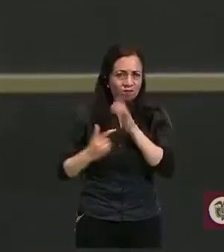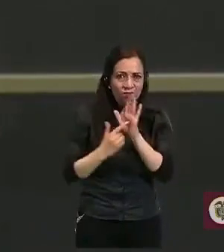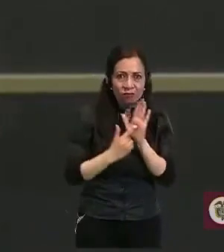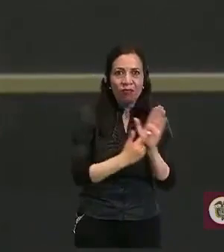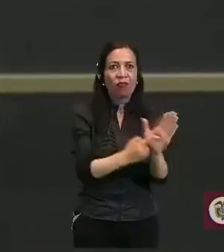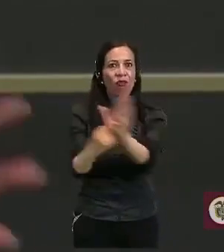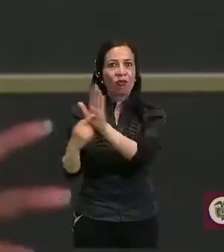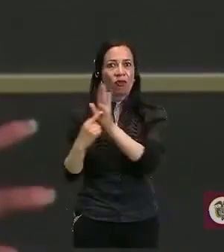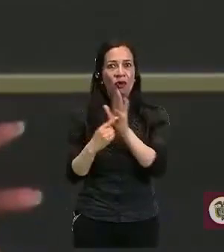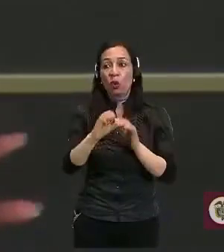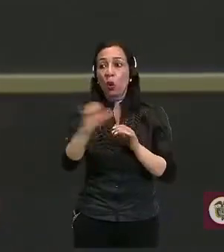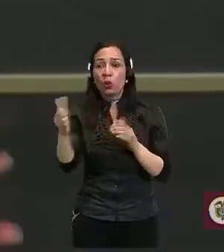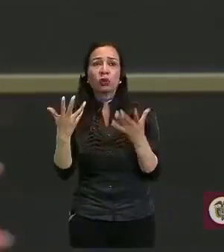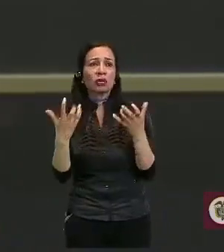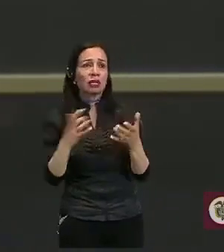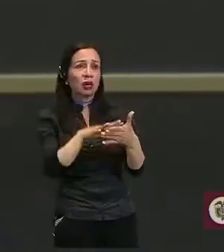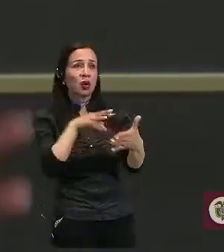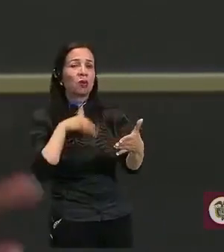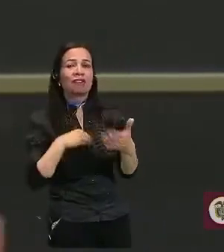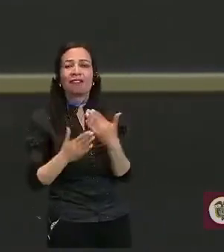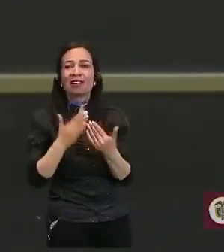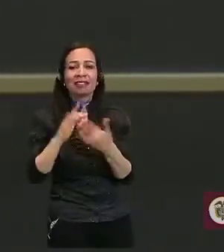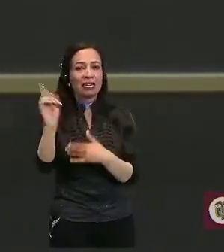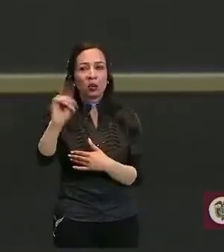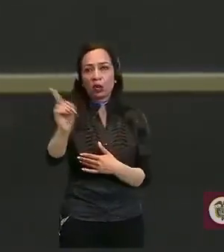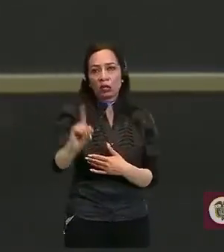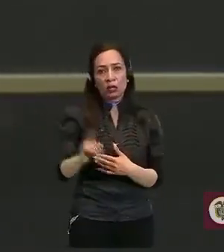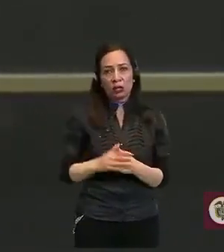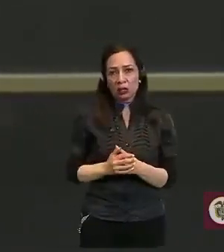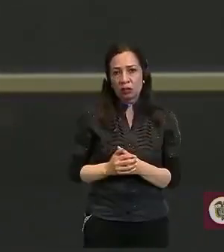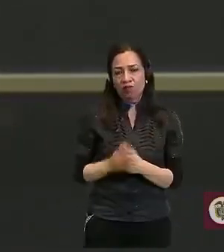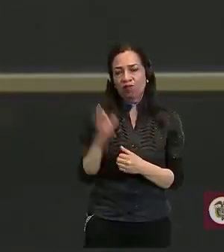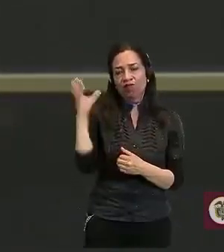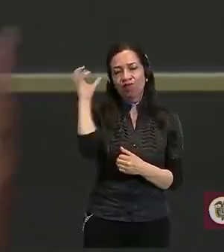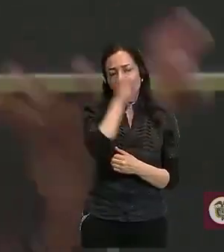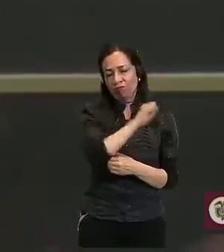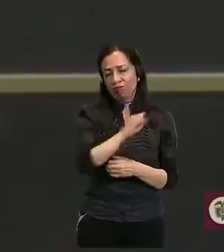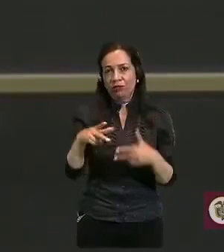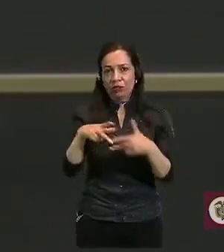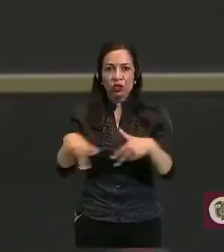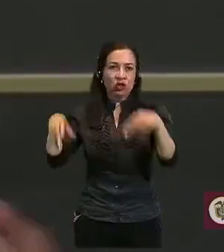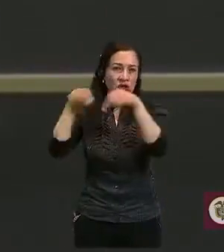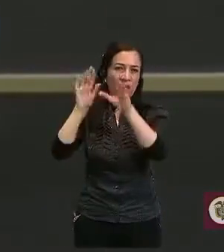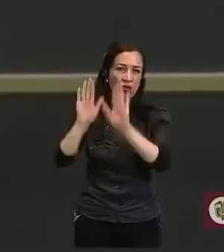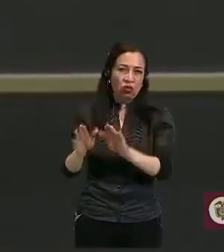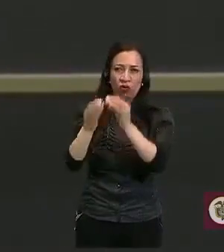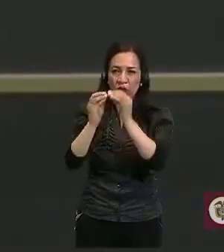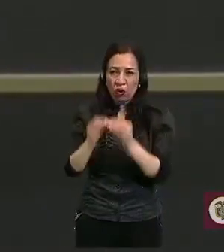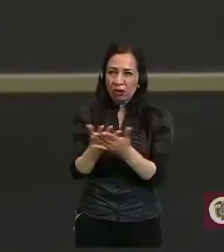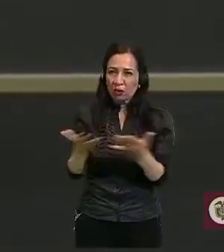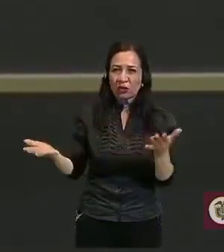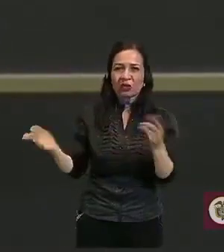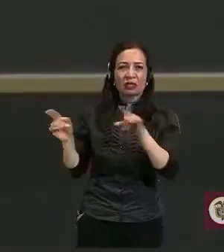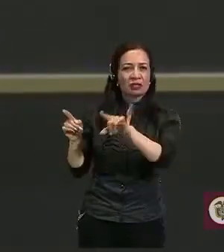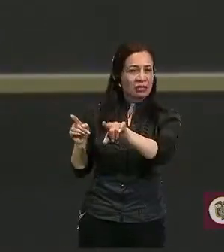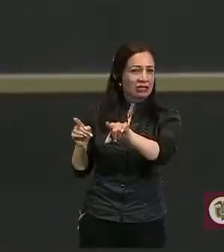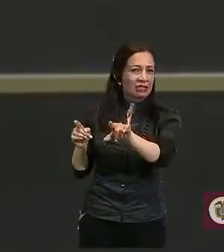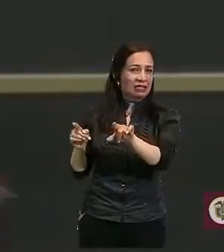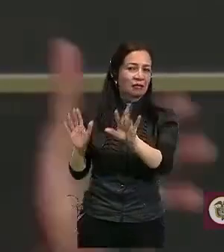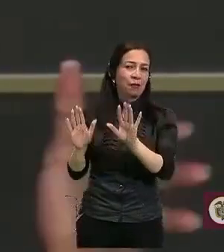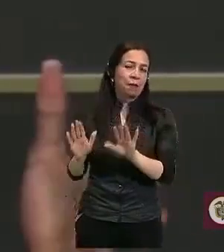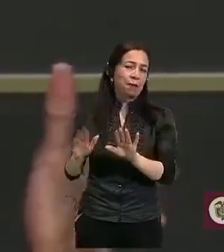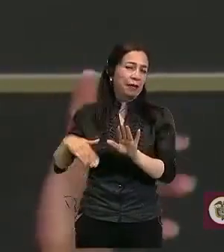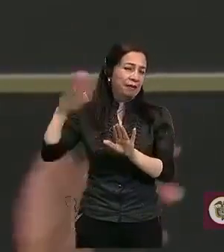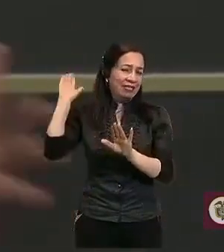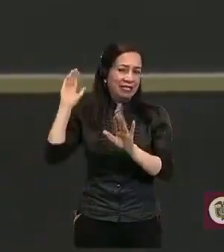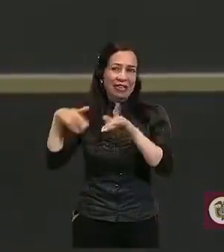es también indispensable entender que algo está pasando en la sociedad, en el sistema, y sobre todo cuando la